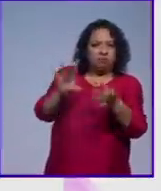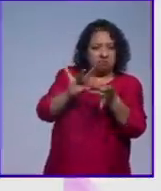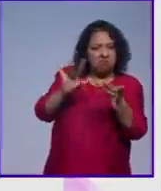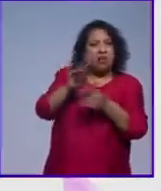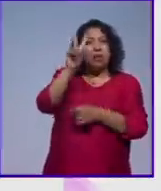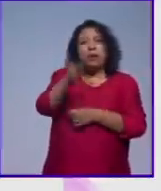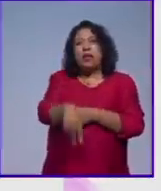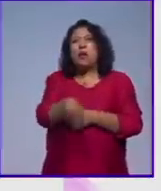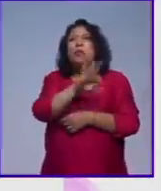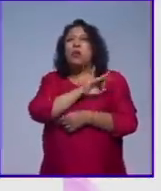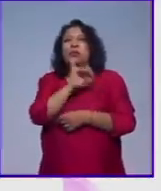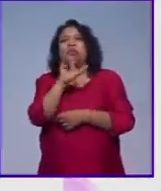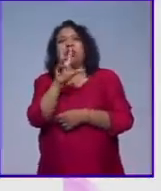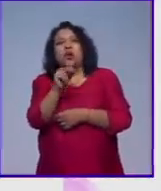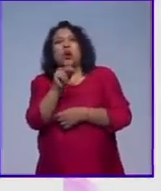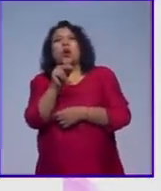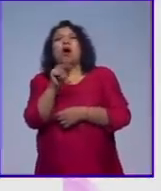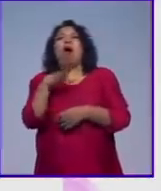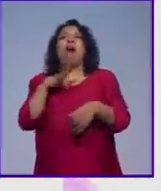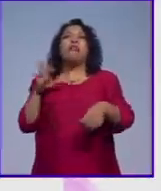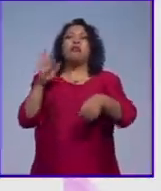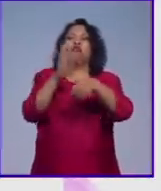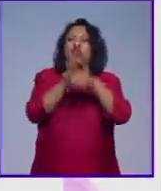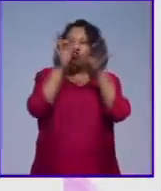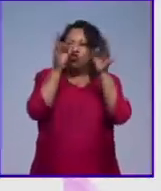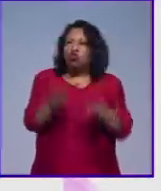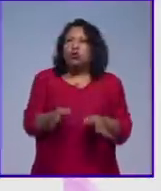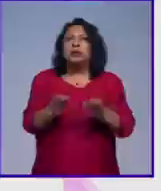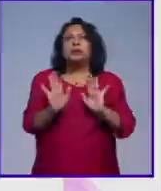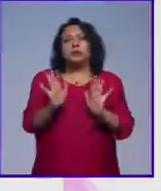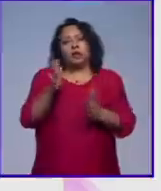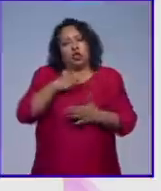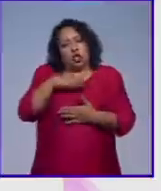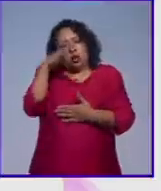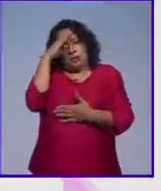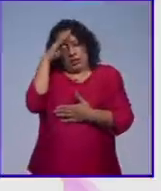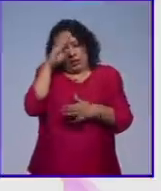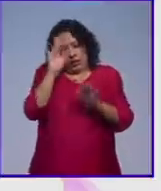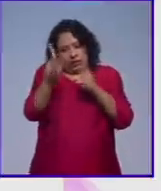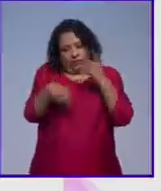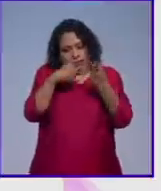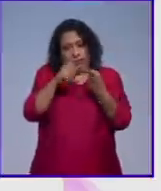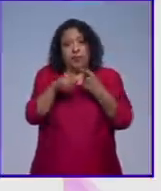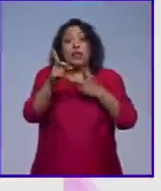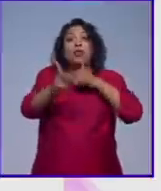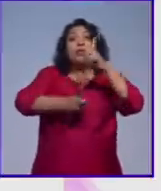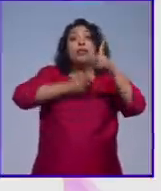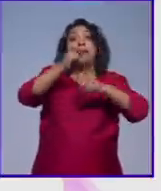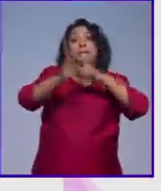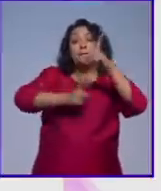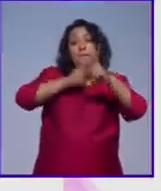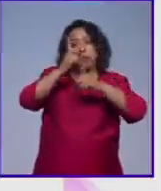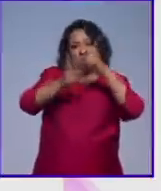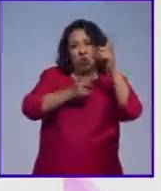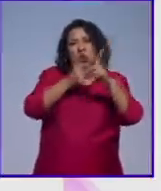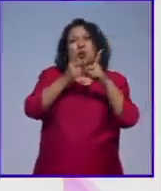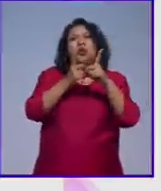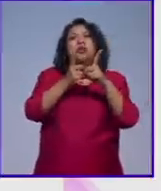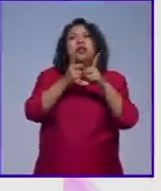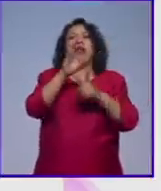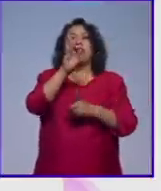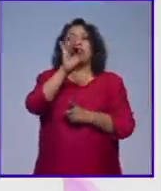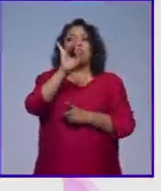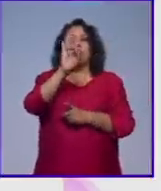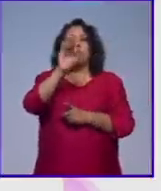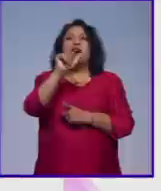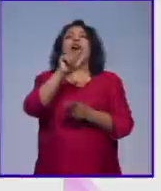es verdaderamente un activismo legítimo? Sí, bueno, yo lo que pienso es, por un lado, el deporte, el que FIFA